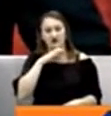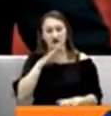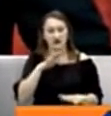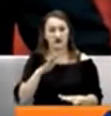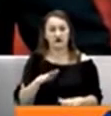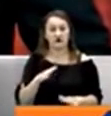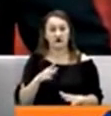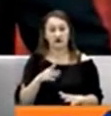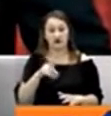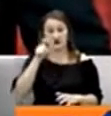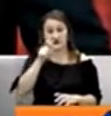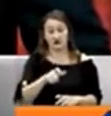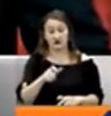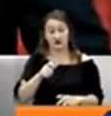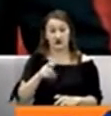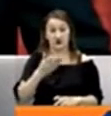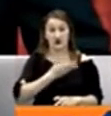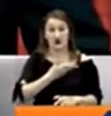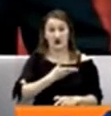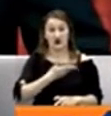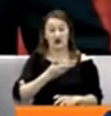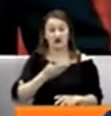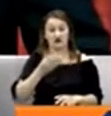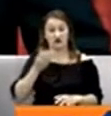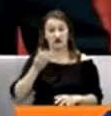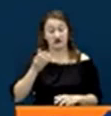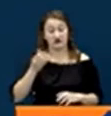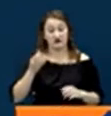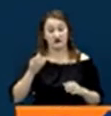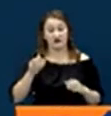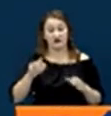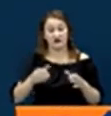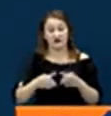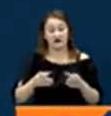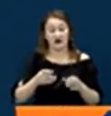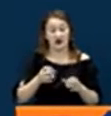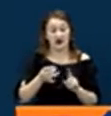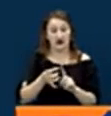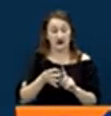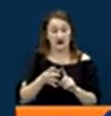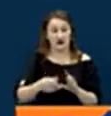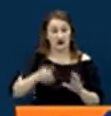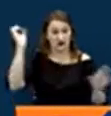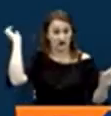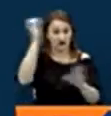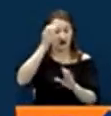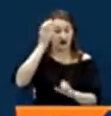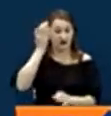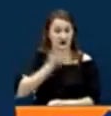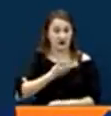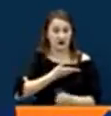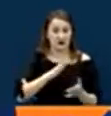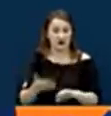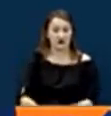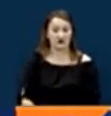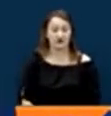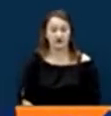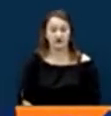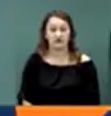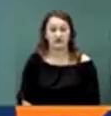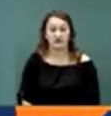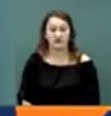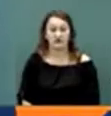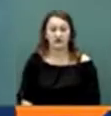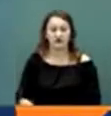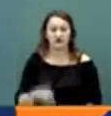el supuesto agresor atacó a su mamá con un ladrillo. El juzgado 20 Penal Municipal con función de control de garantías de la ciudad de